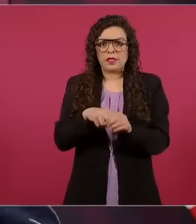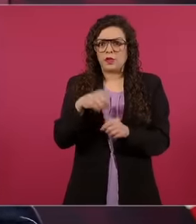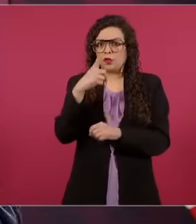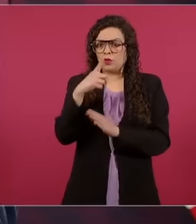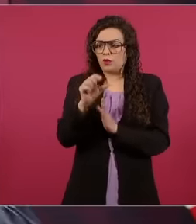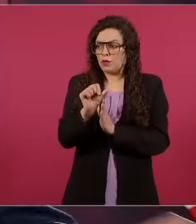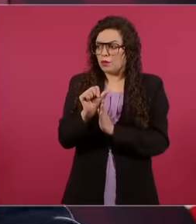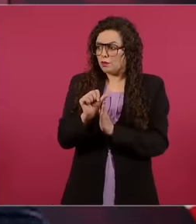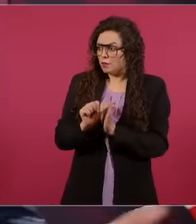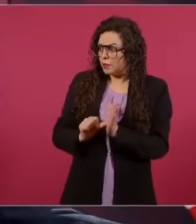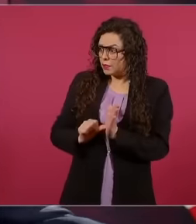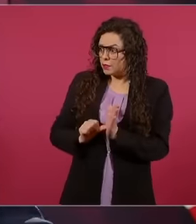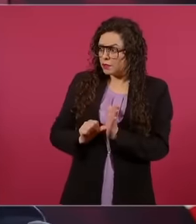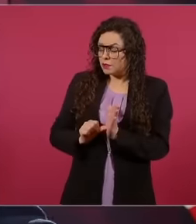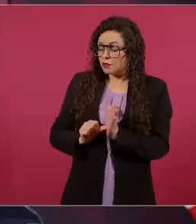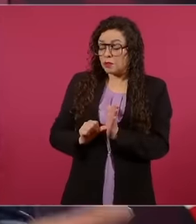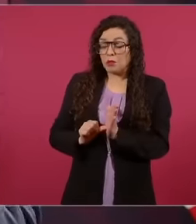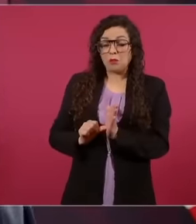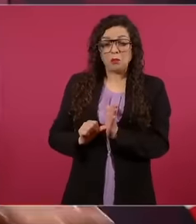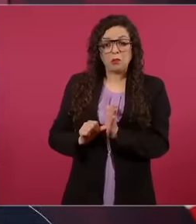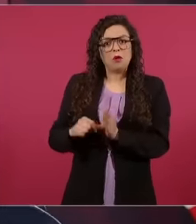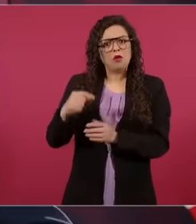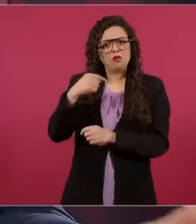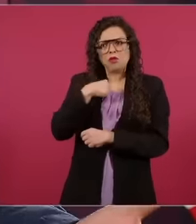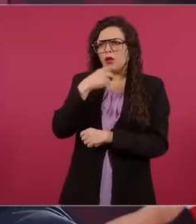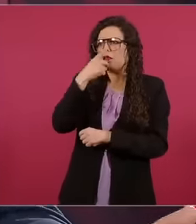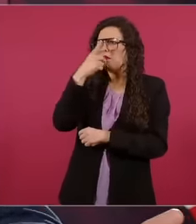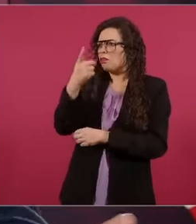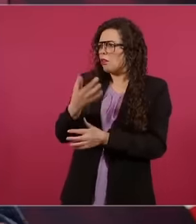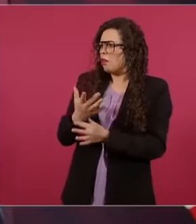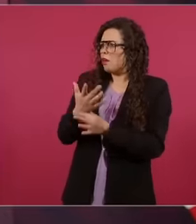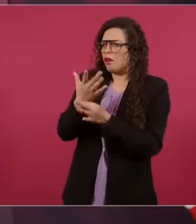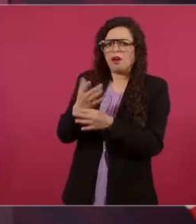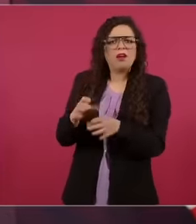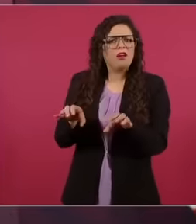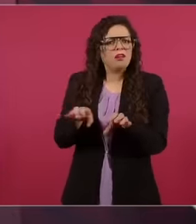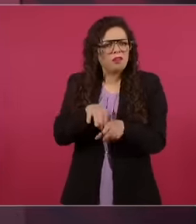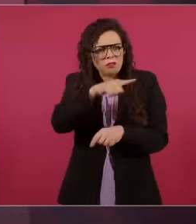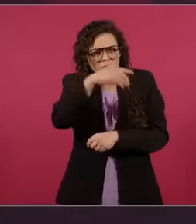¿Y por qué puedo decirlo? Bueno, porque es un asunto público.